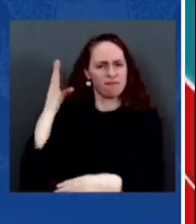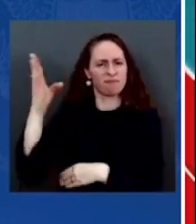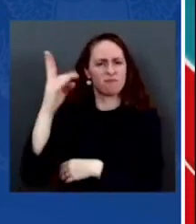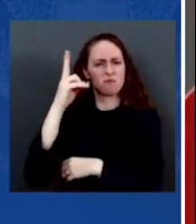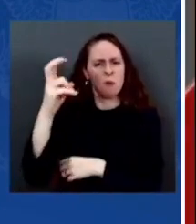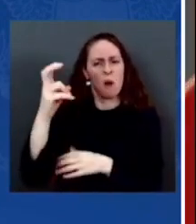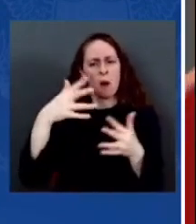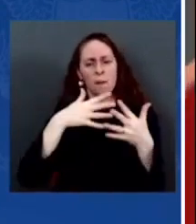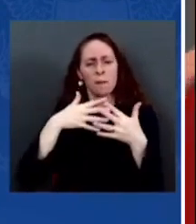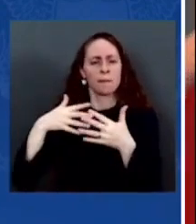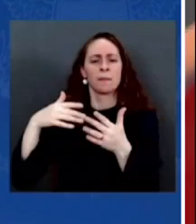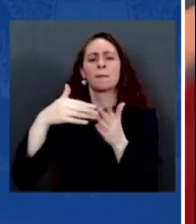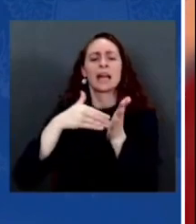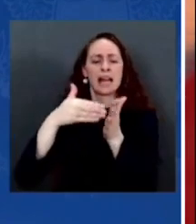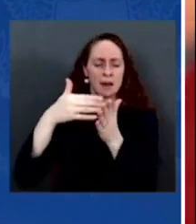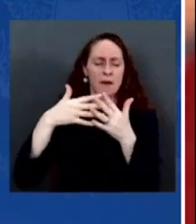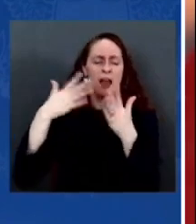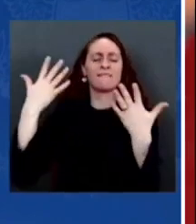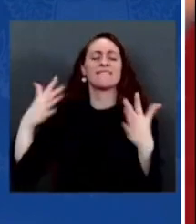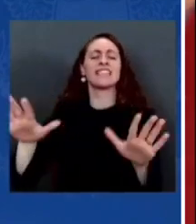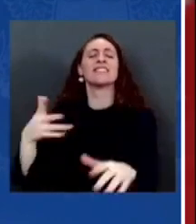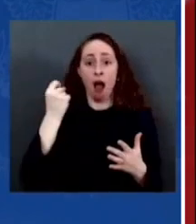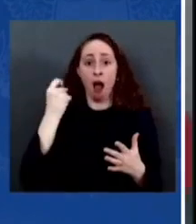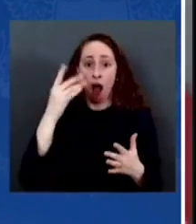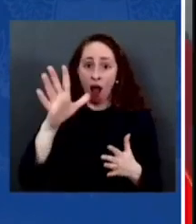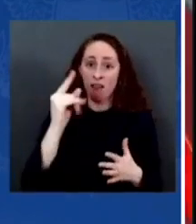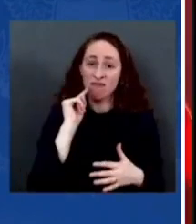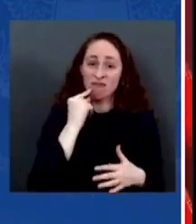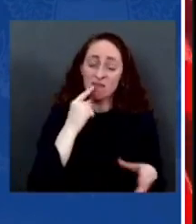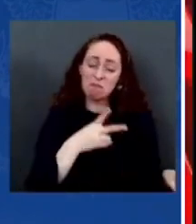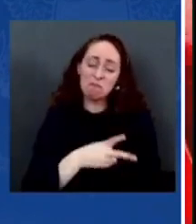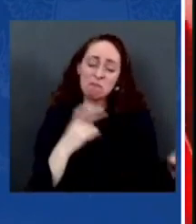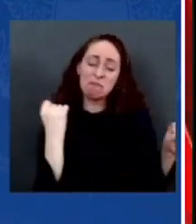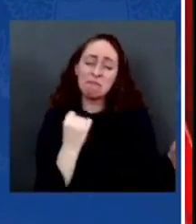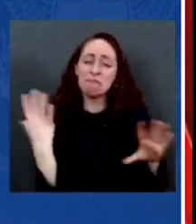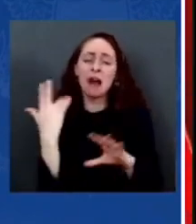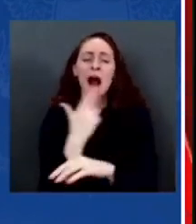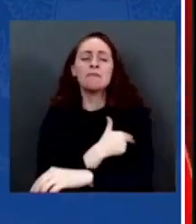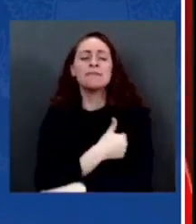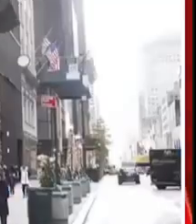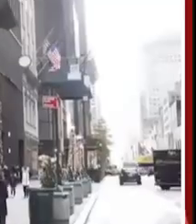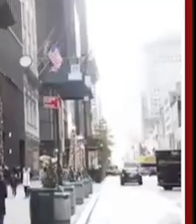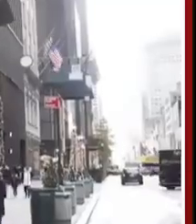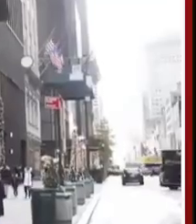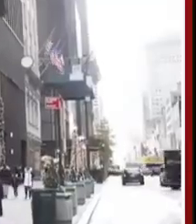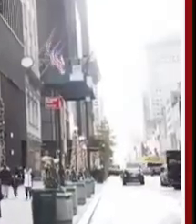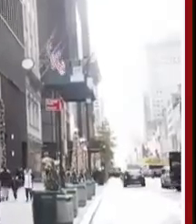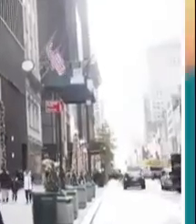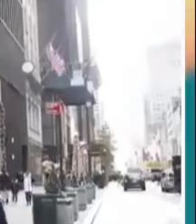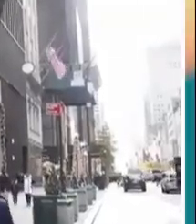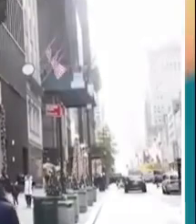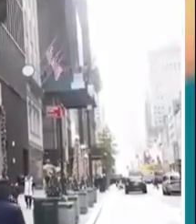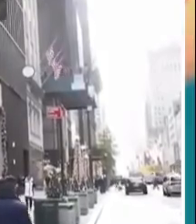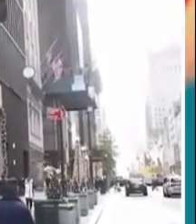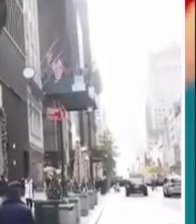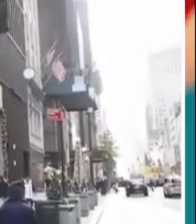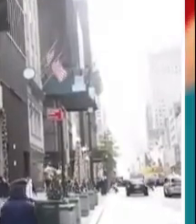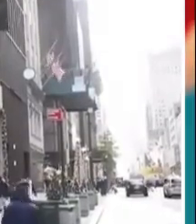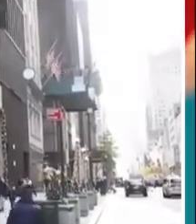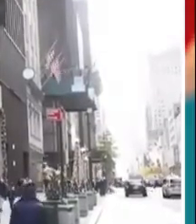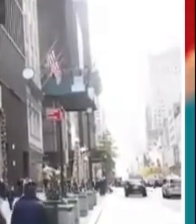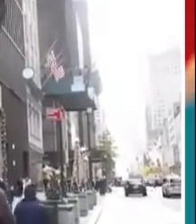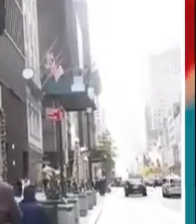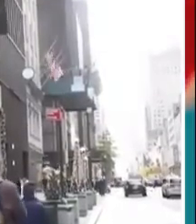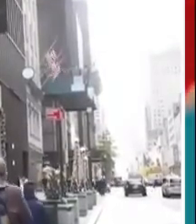personas no vacunadas y en algunos sectores ya está diseminándose de tal manera que las hospitalizaciones